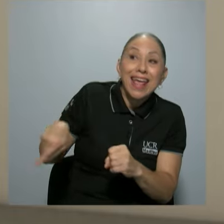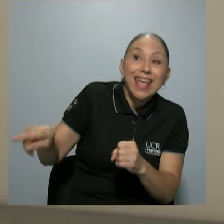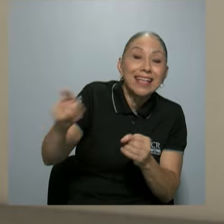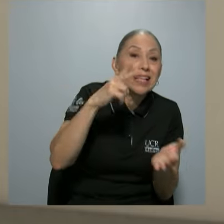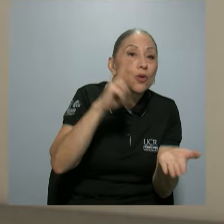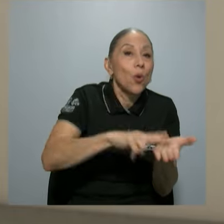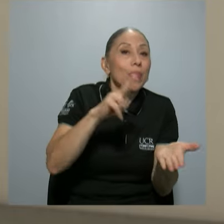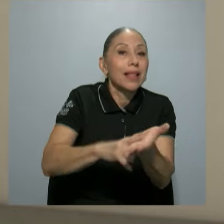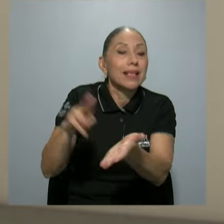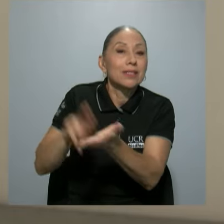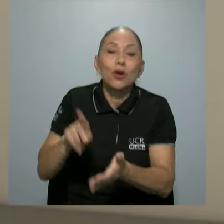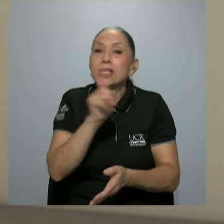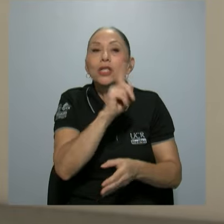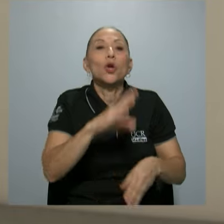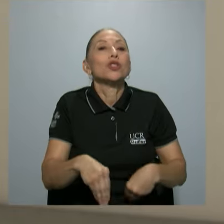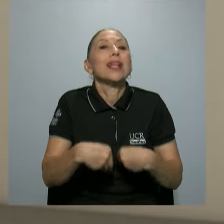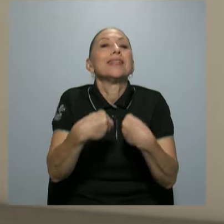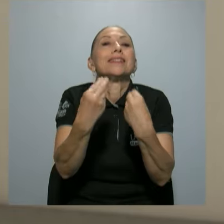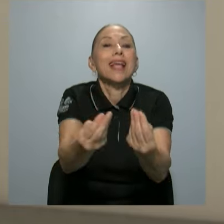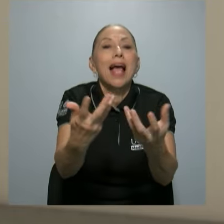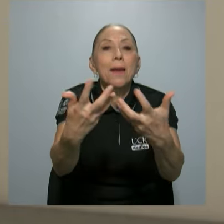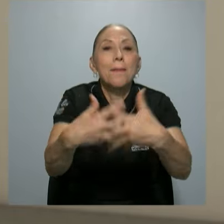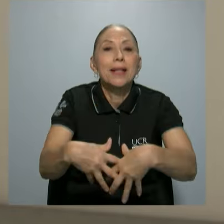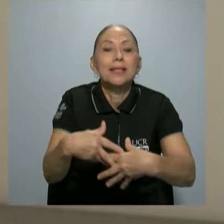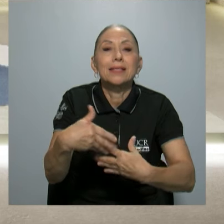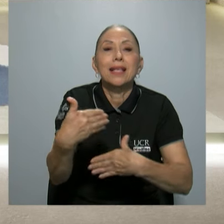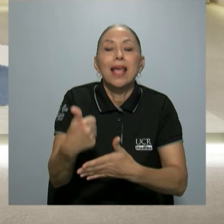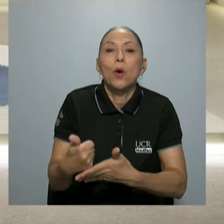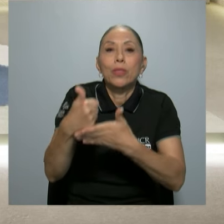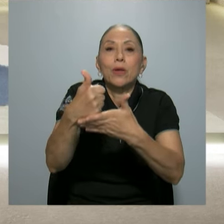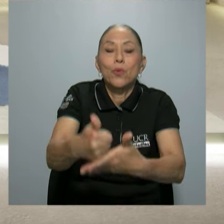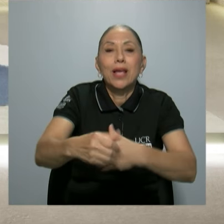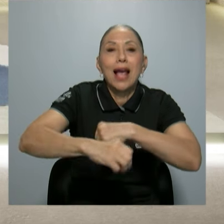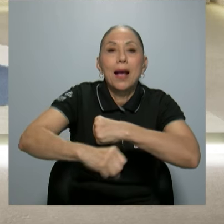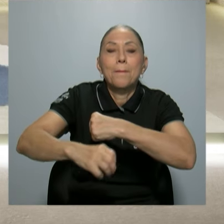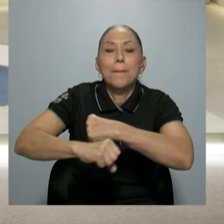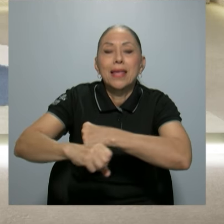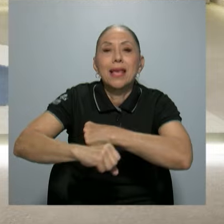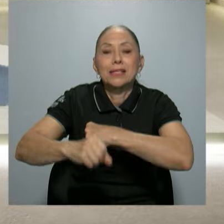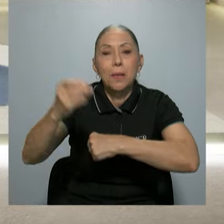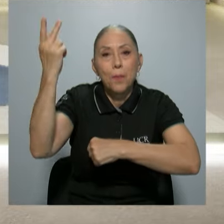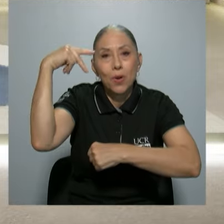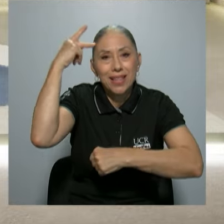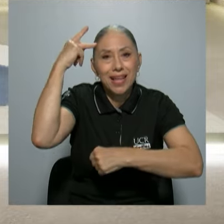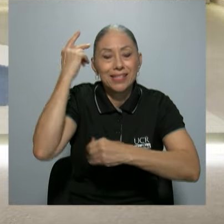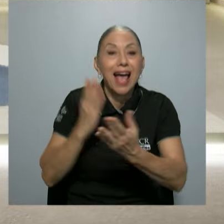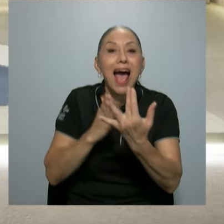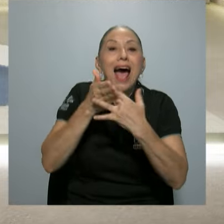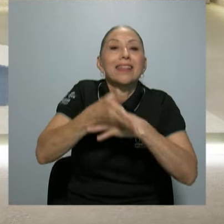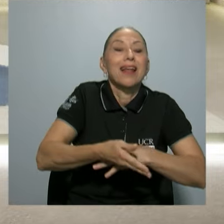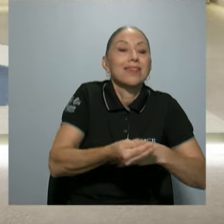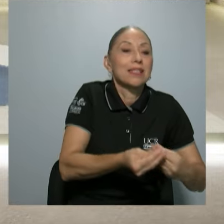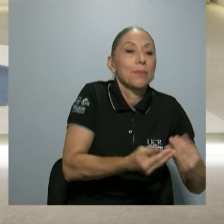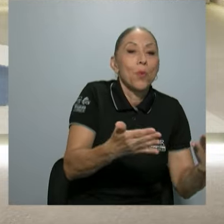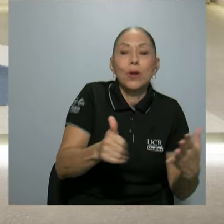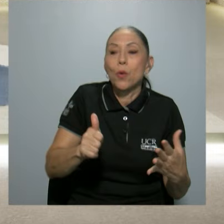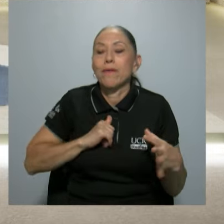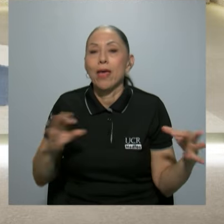campañas políticas mediante una alianza público-privada? Bueno, le puedo asegurar ¿Cómo que... garantizar esto?